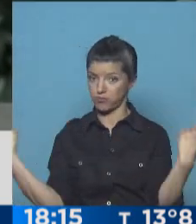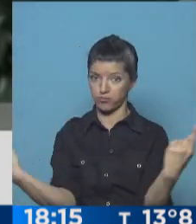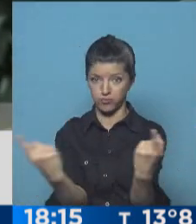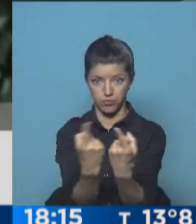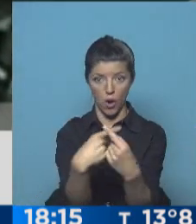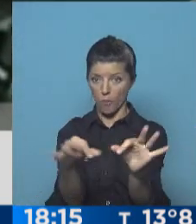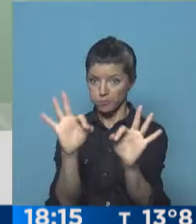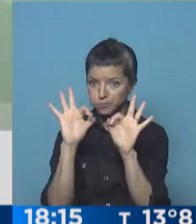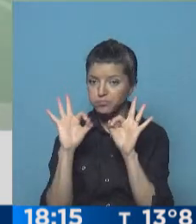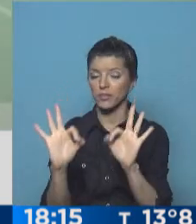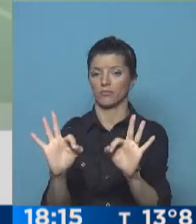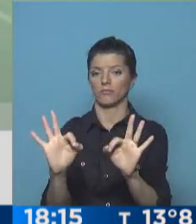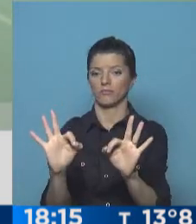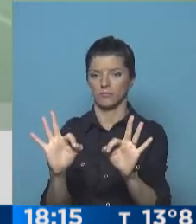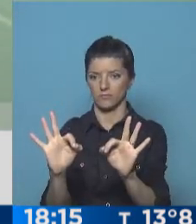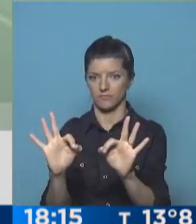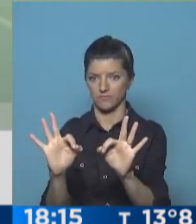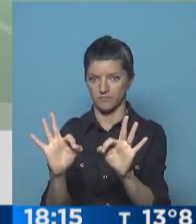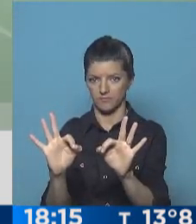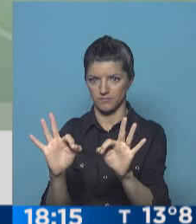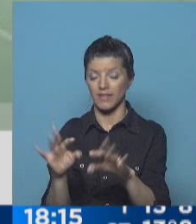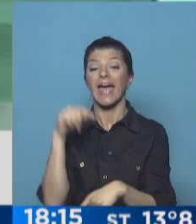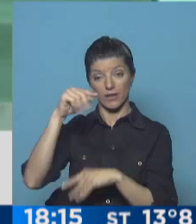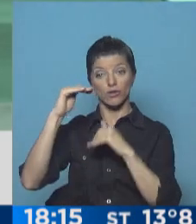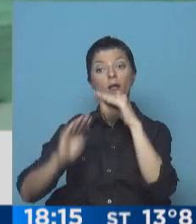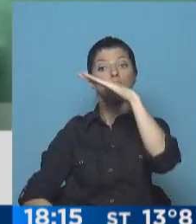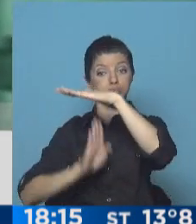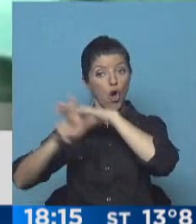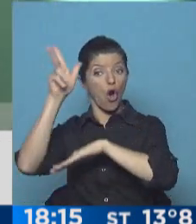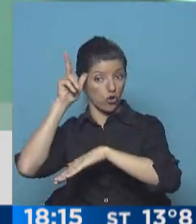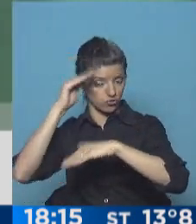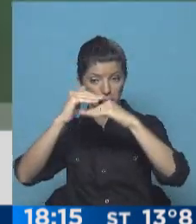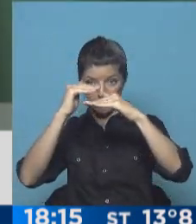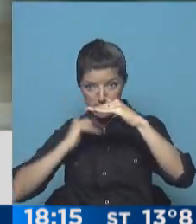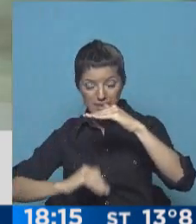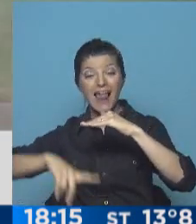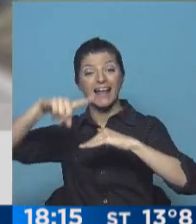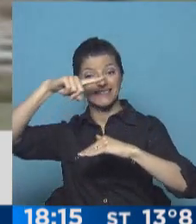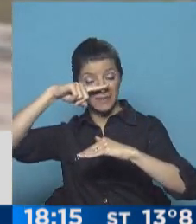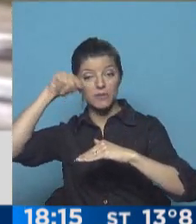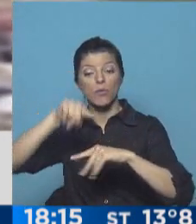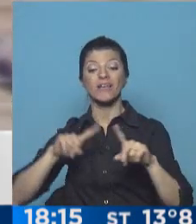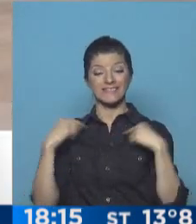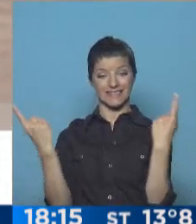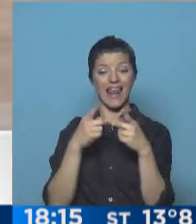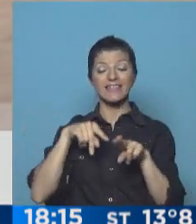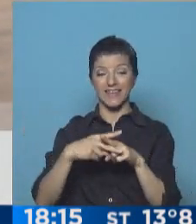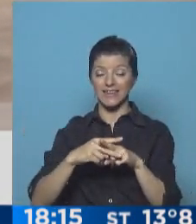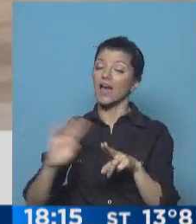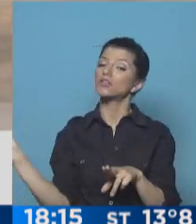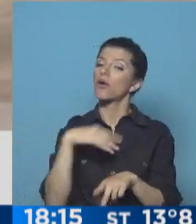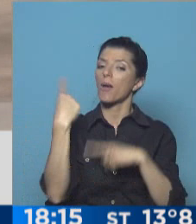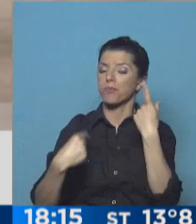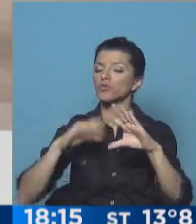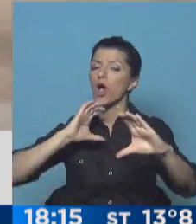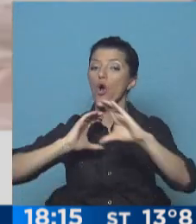de aproximación de aeronaves. Eso en el piso octavo. En el piso séptimo se encuentra la sala técnica y todo el equipamiento de